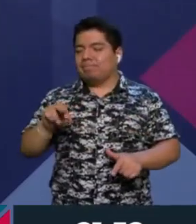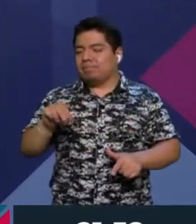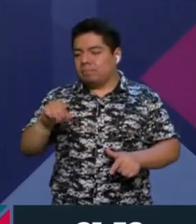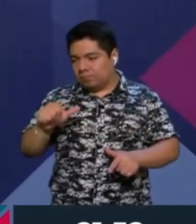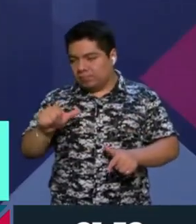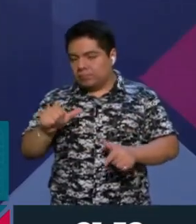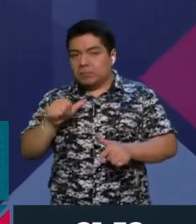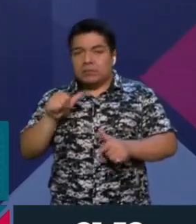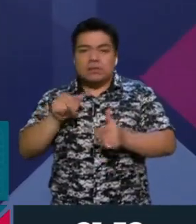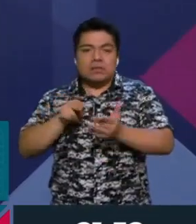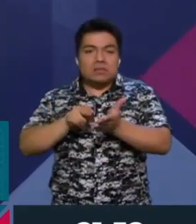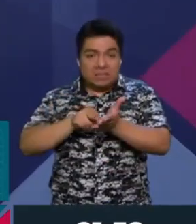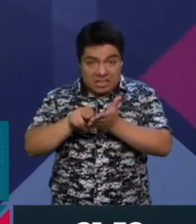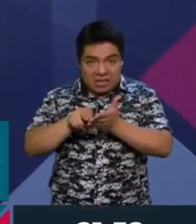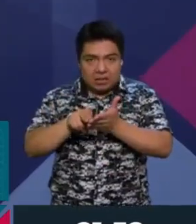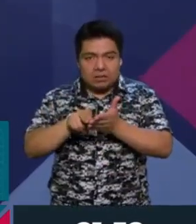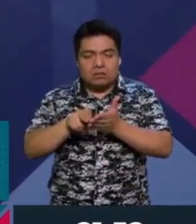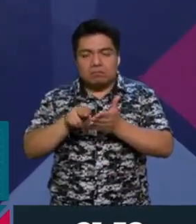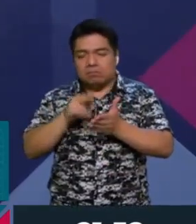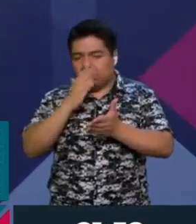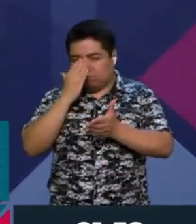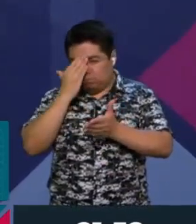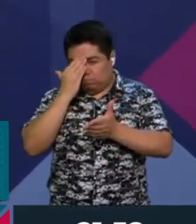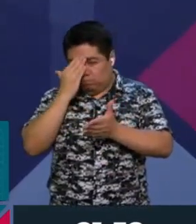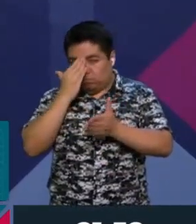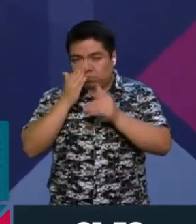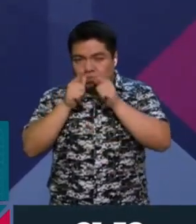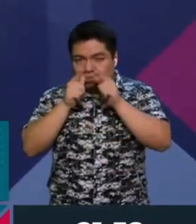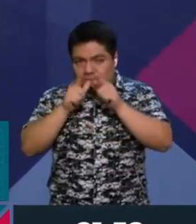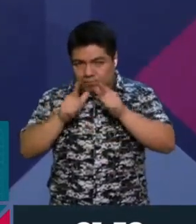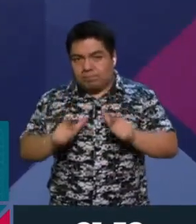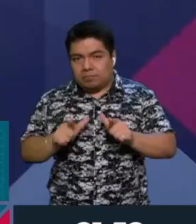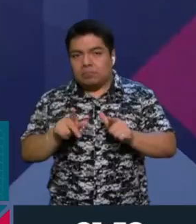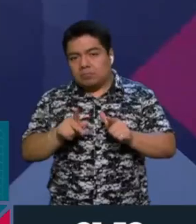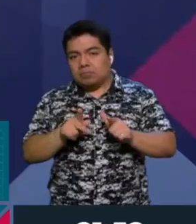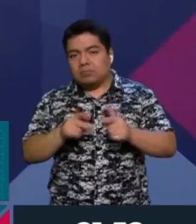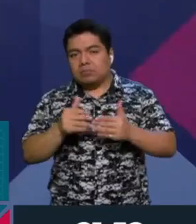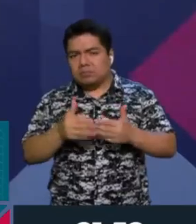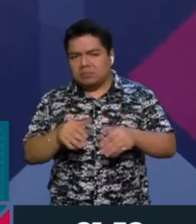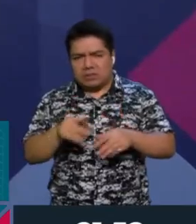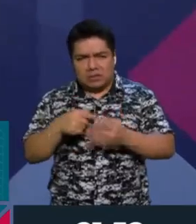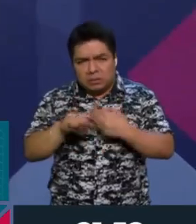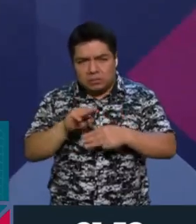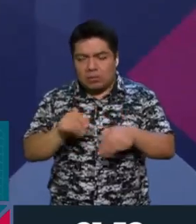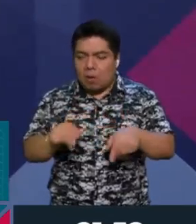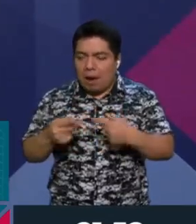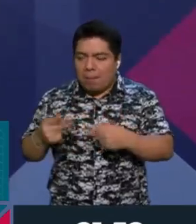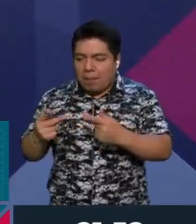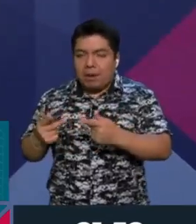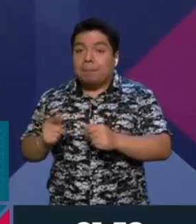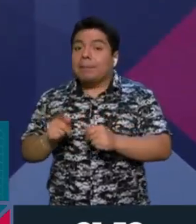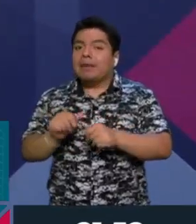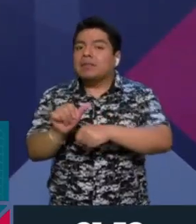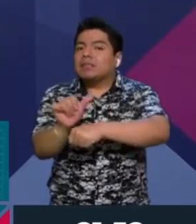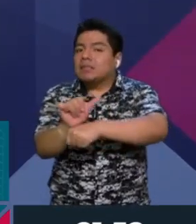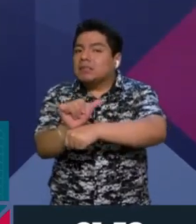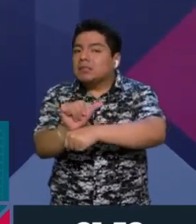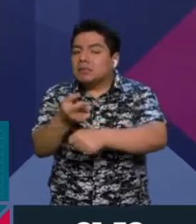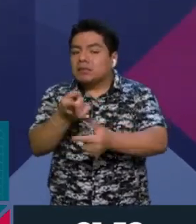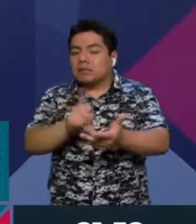literatura conocida, incluso con altos niveles de venta en el mundo, ¿no? Pero estos autores son los